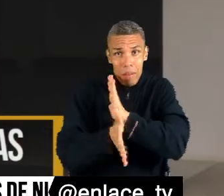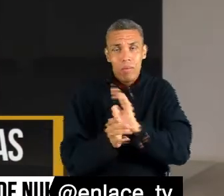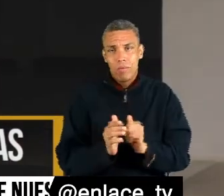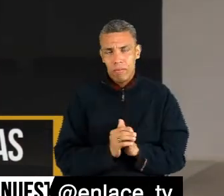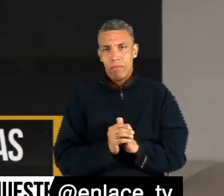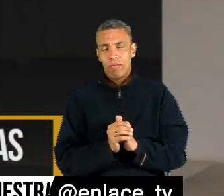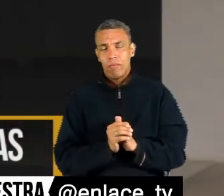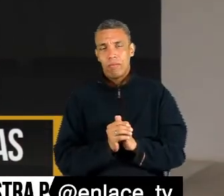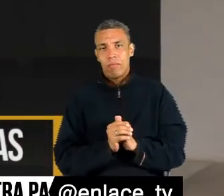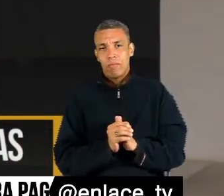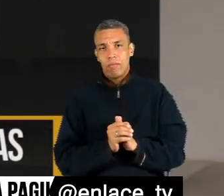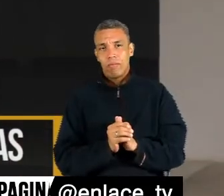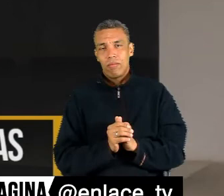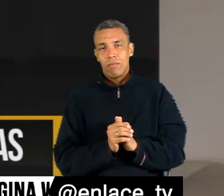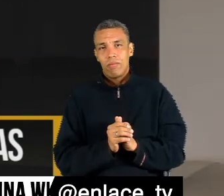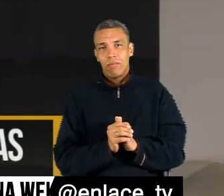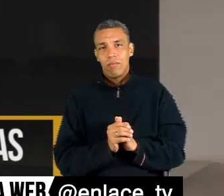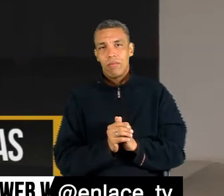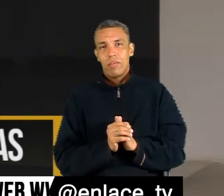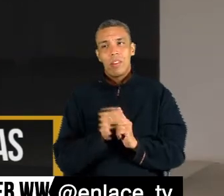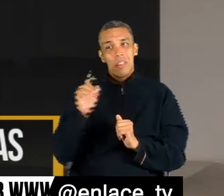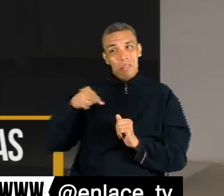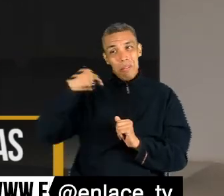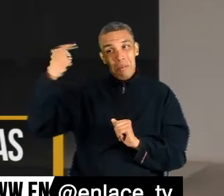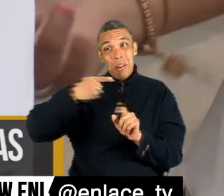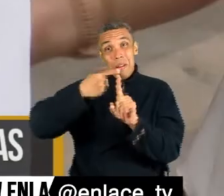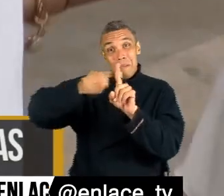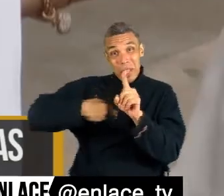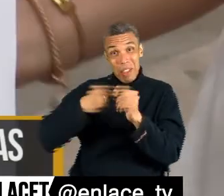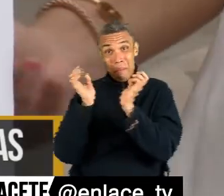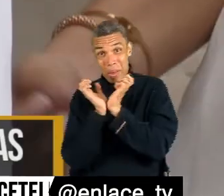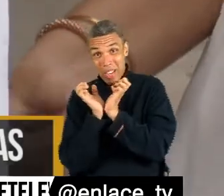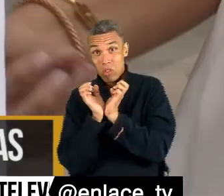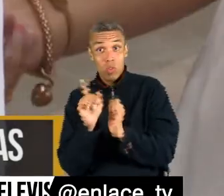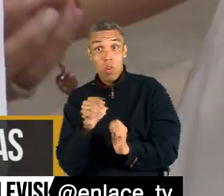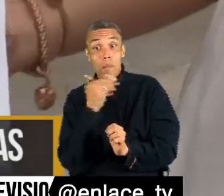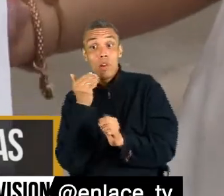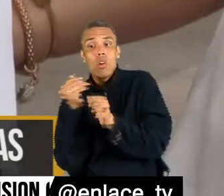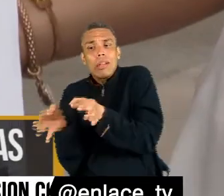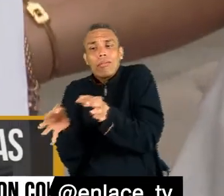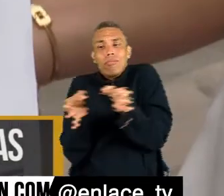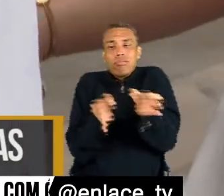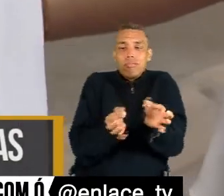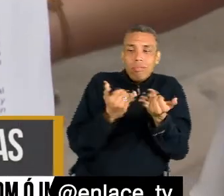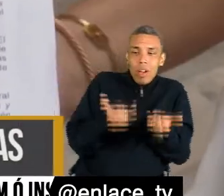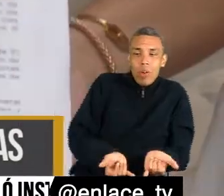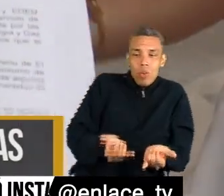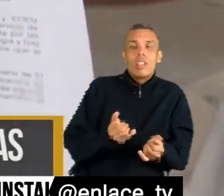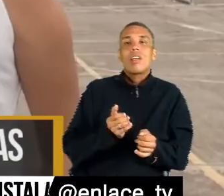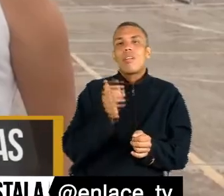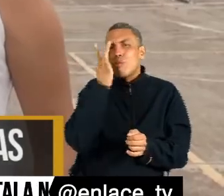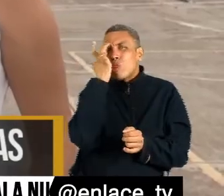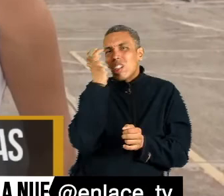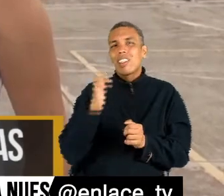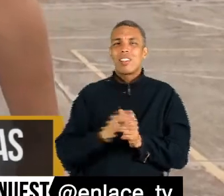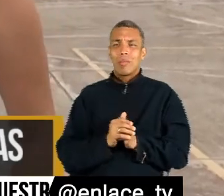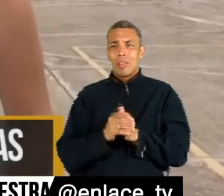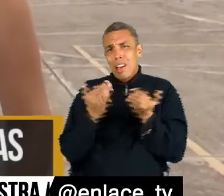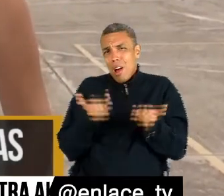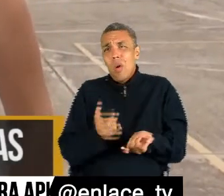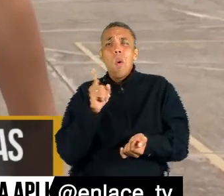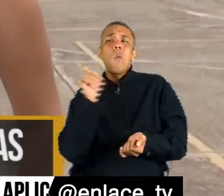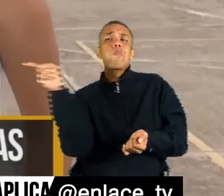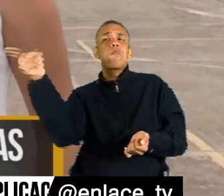El seminario, que estaba preparado para el mes de mayo, se adelantó debido a las quejas de usuarios por el alto costo del servicio que se presta en la ciudad. Así